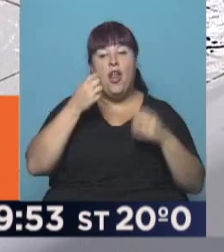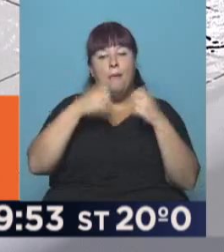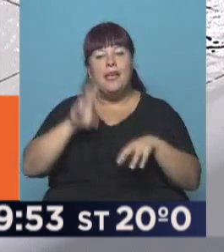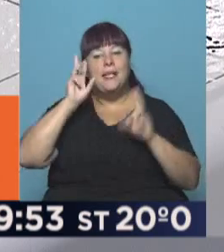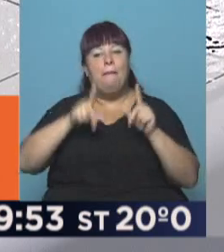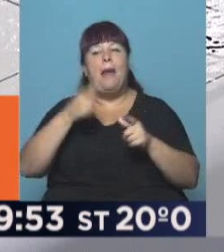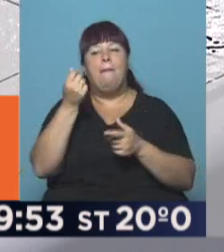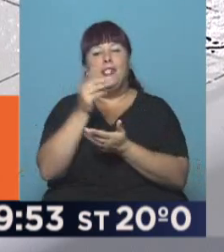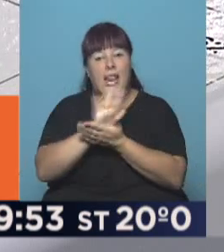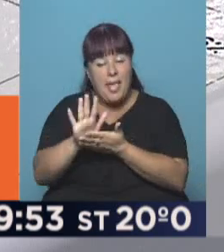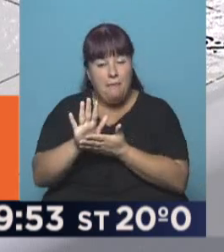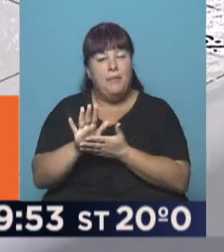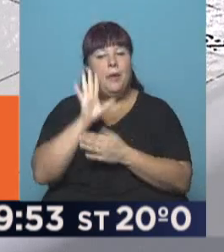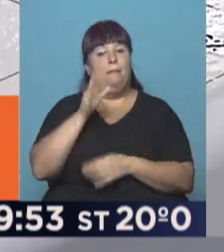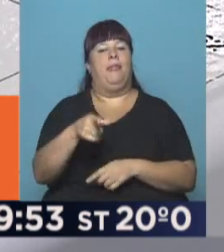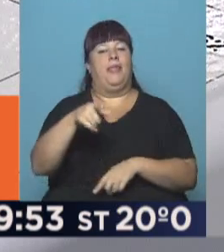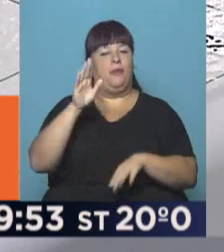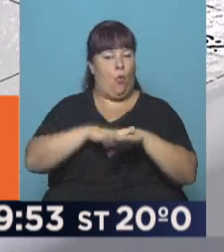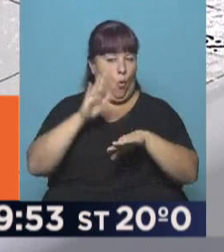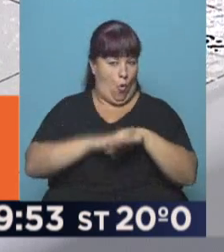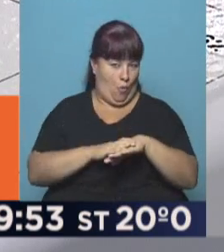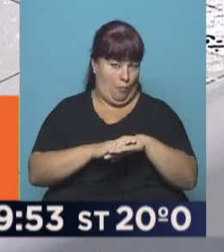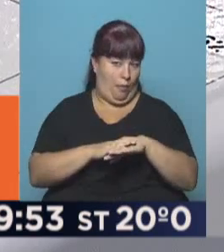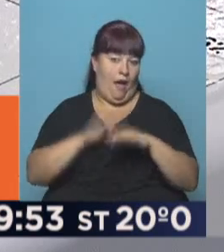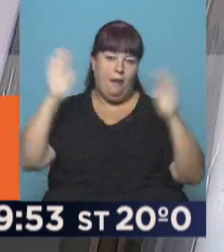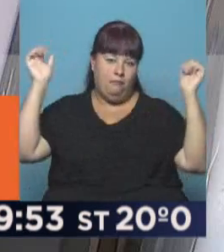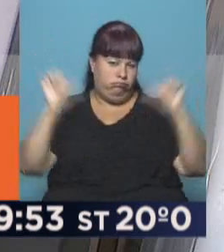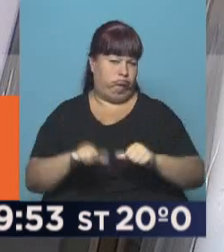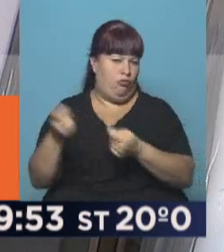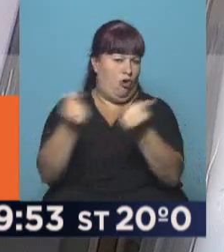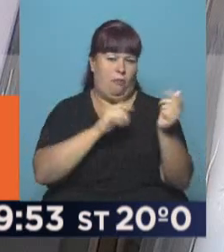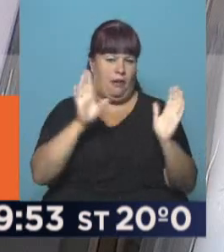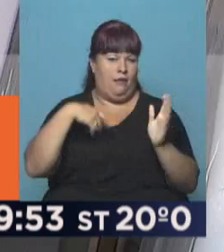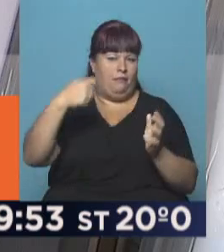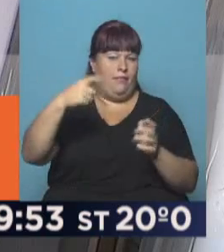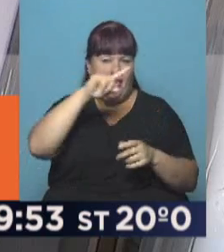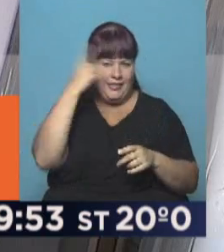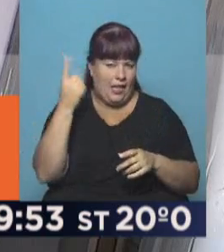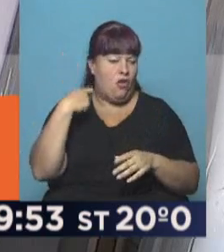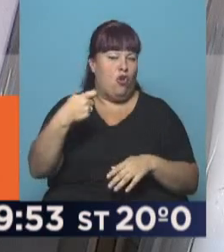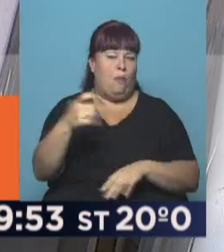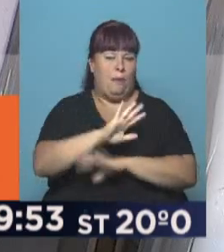del programa Precios Transparentes aparecen como los principales responsables del derrumbe de esos planes estatales de pago en cuotas.